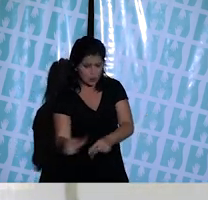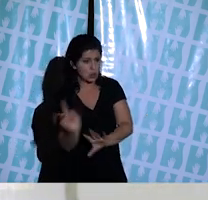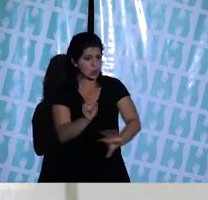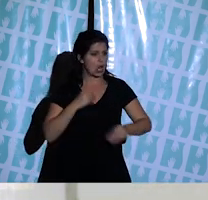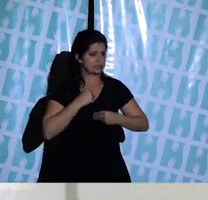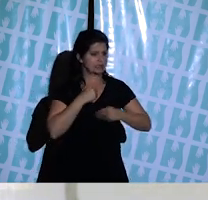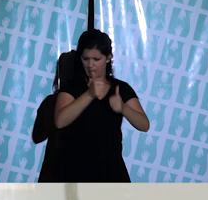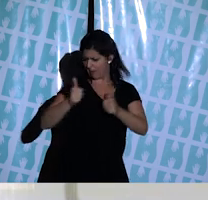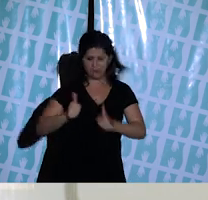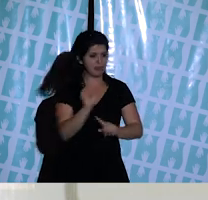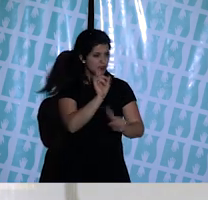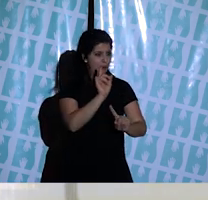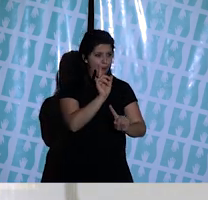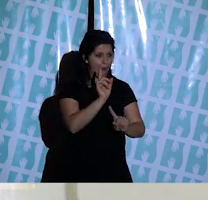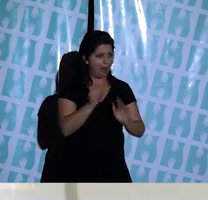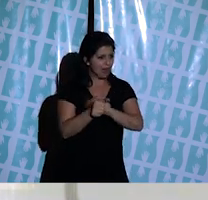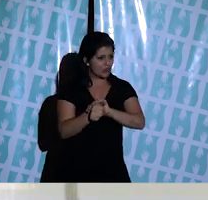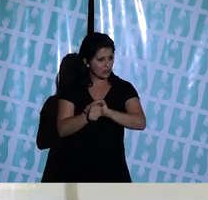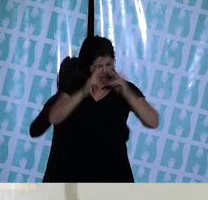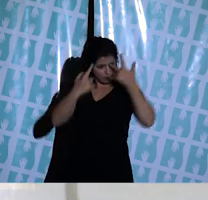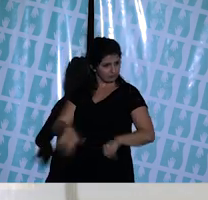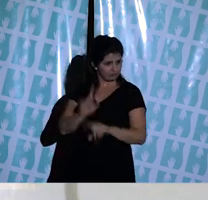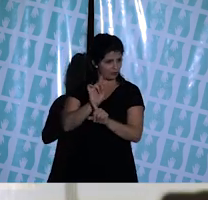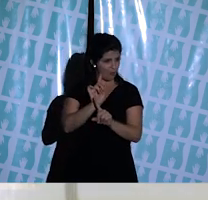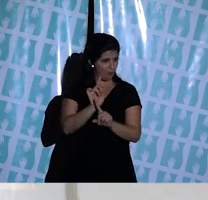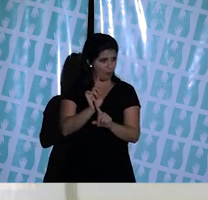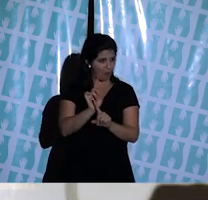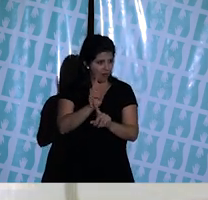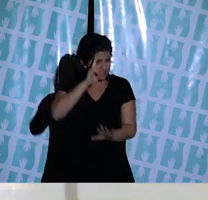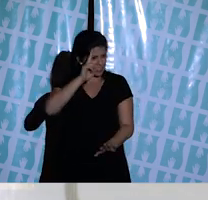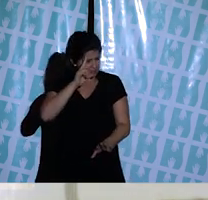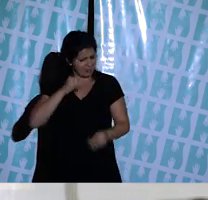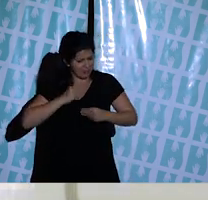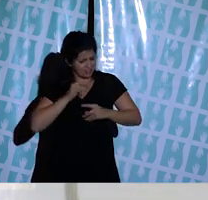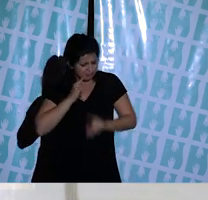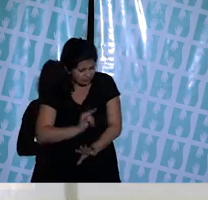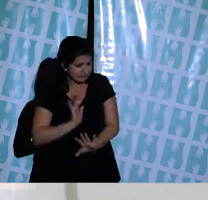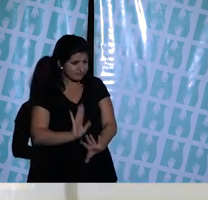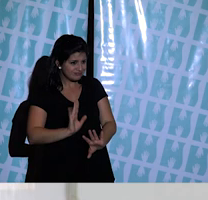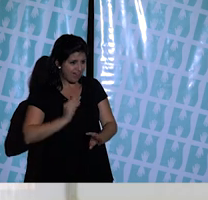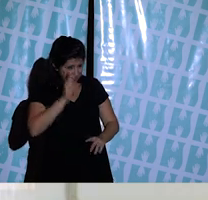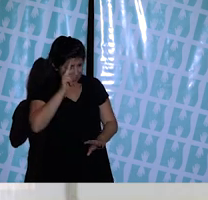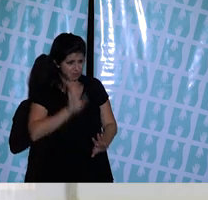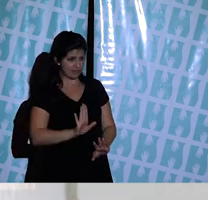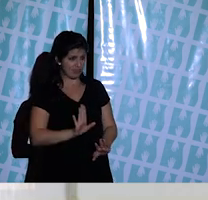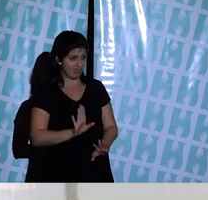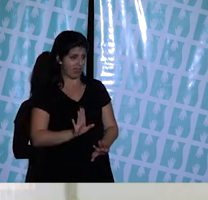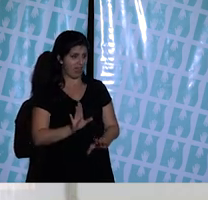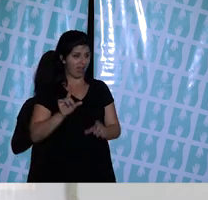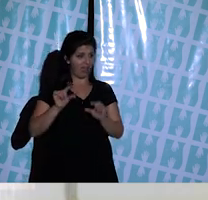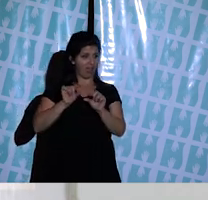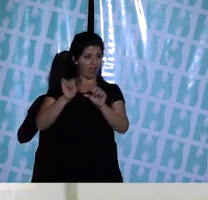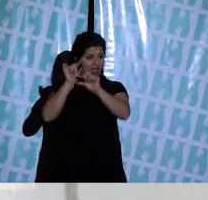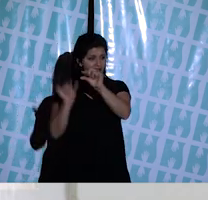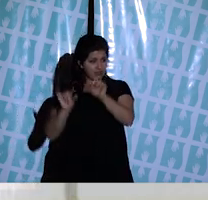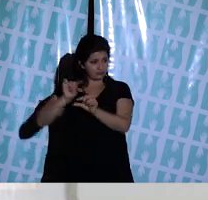sean tortuguitas automáticas. Y por otro lado, tenemos acá en este espectro